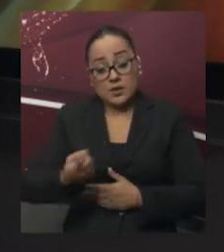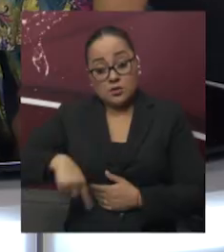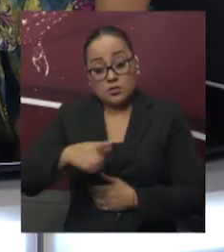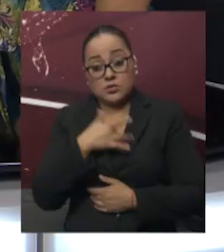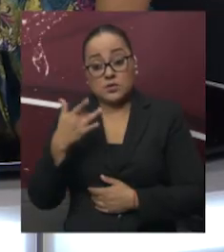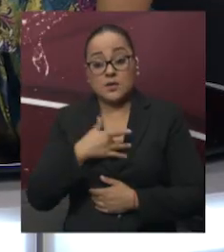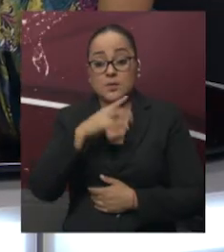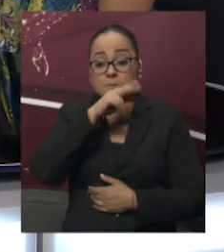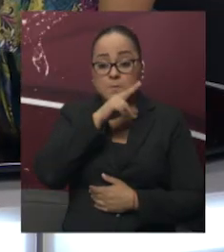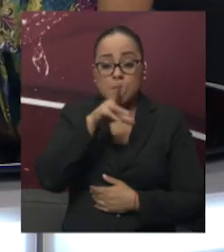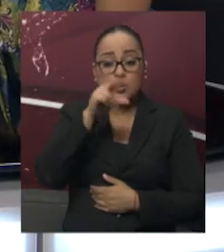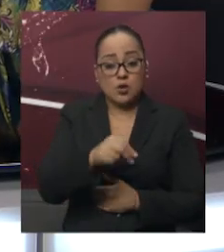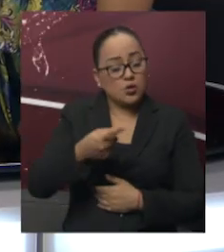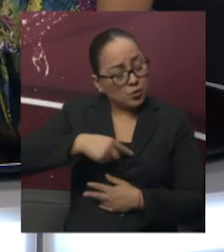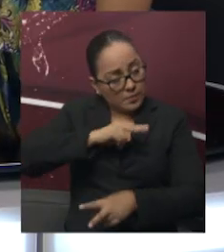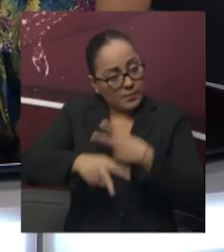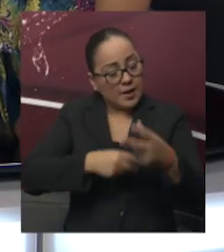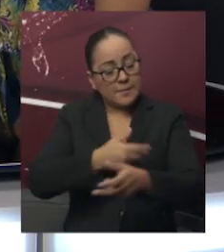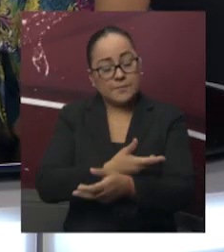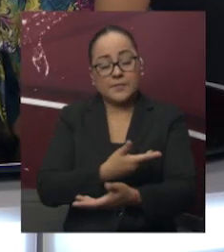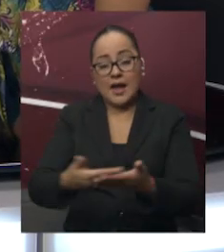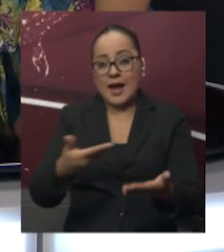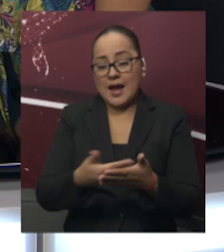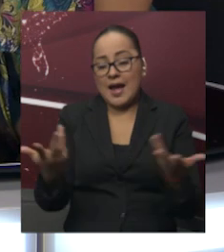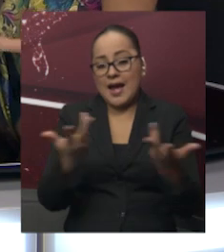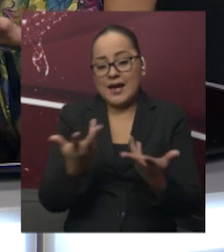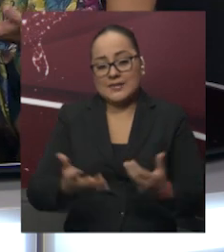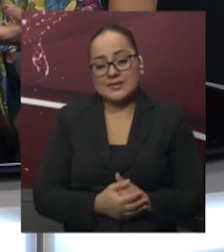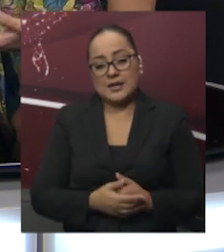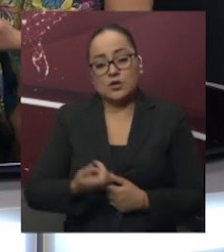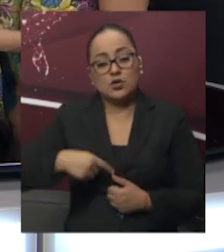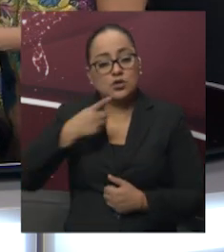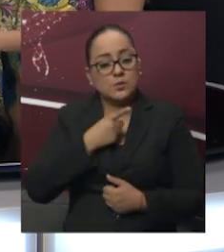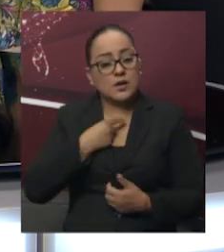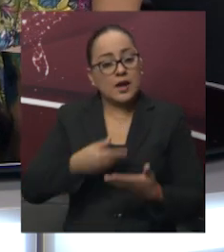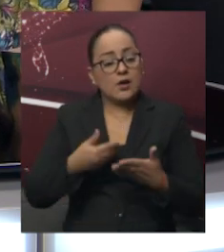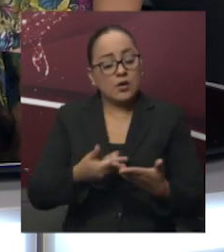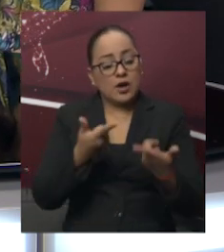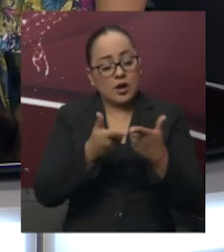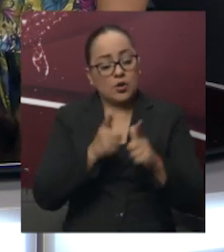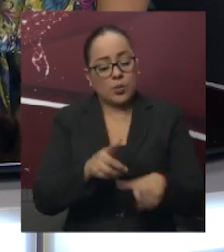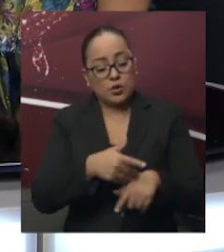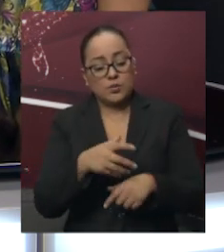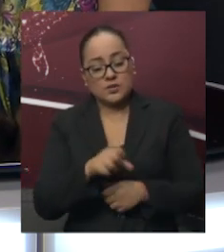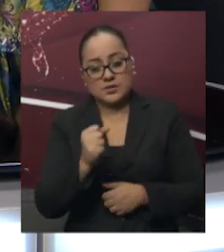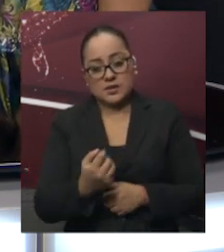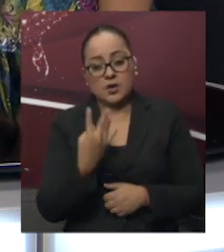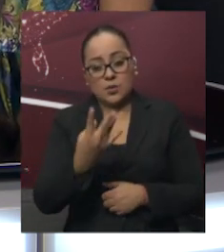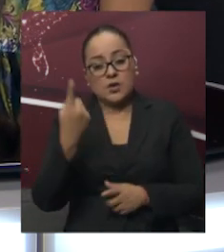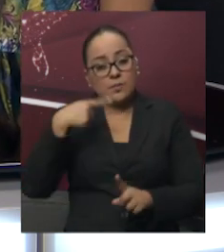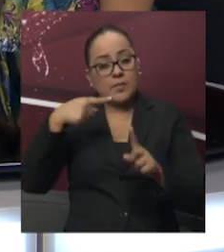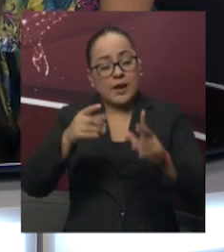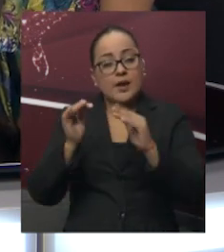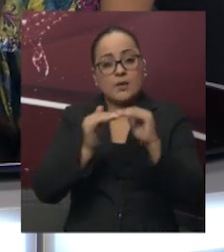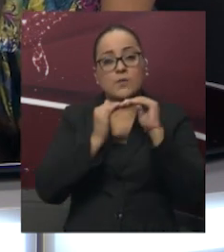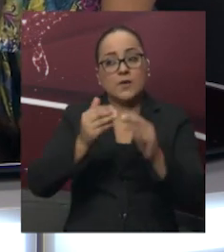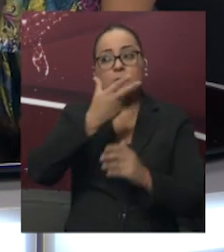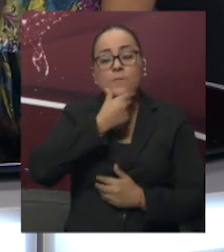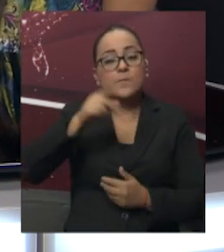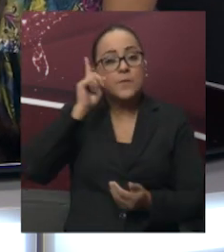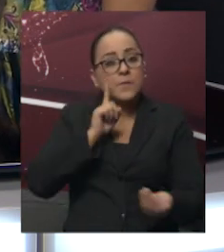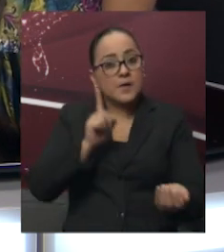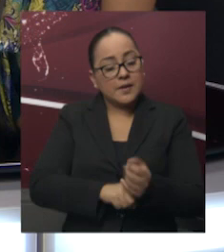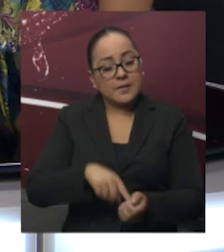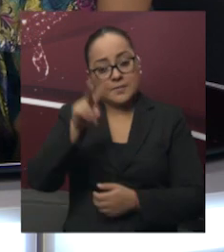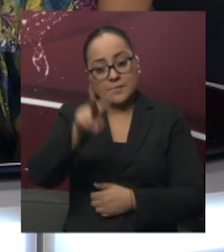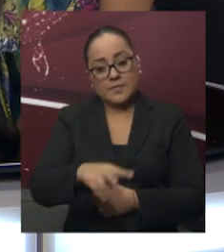preocupar, sino nos debe ocupar como legisladores. Y más en esta 64ª legislatura, la legislatura de la paridad de género, creo que tengo